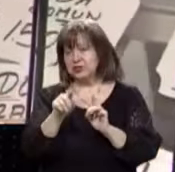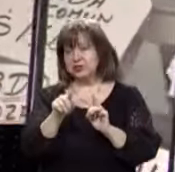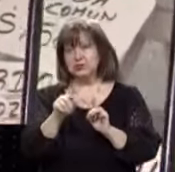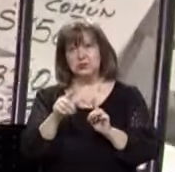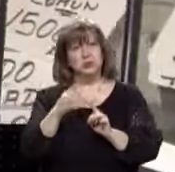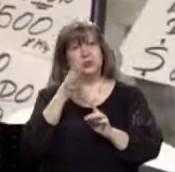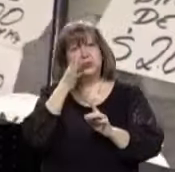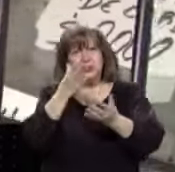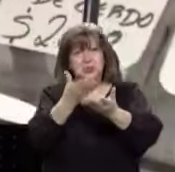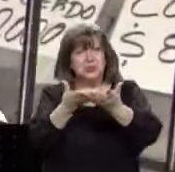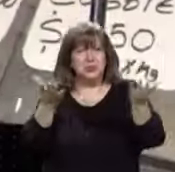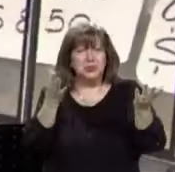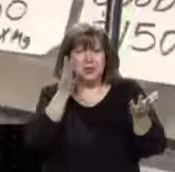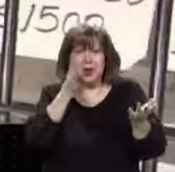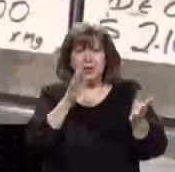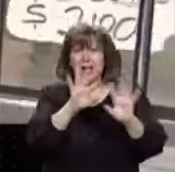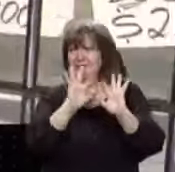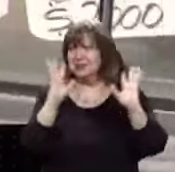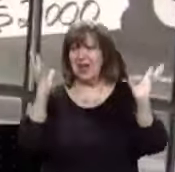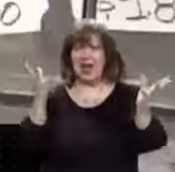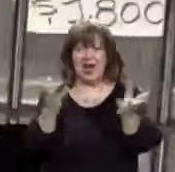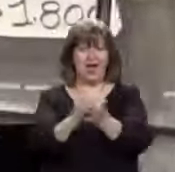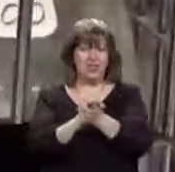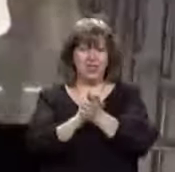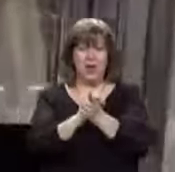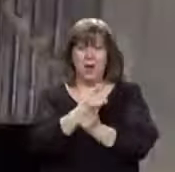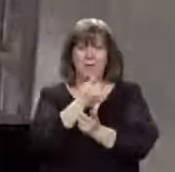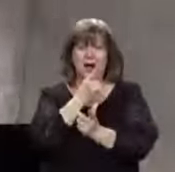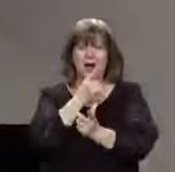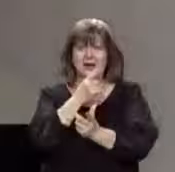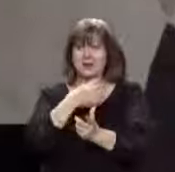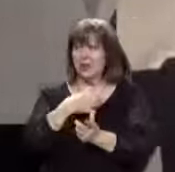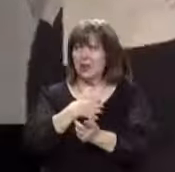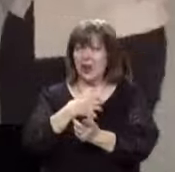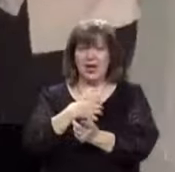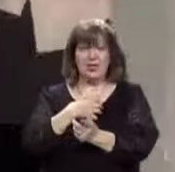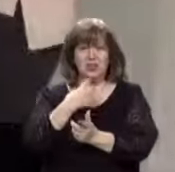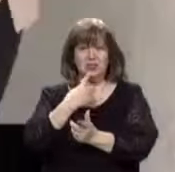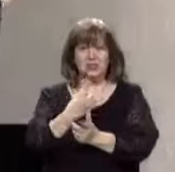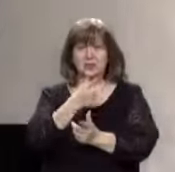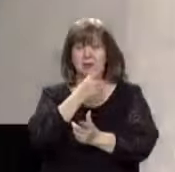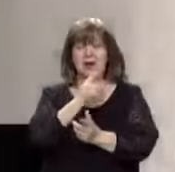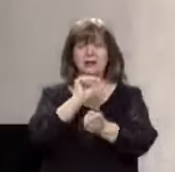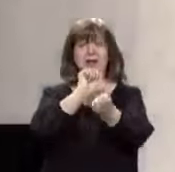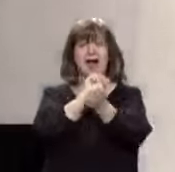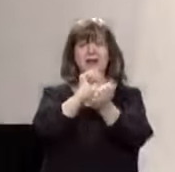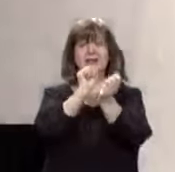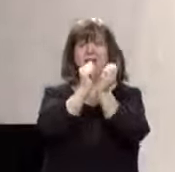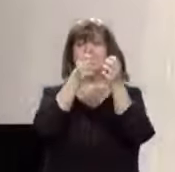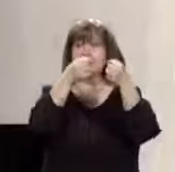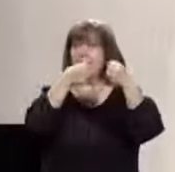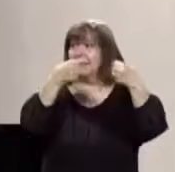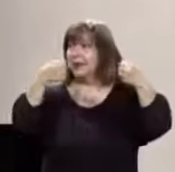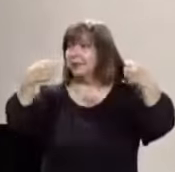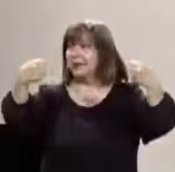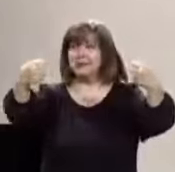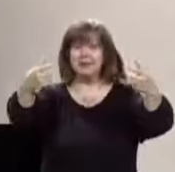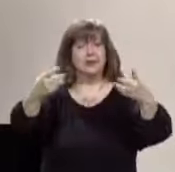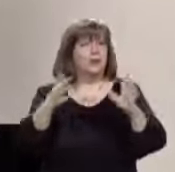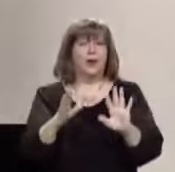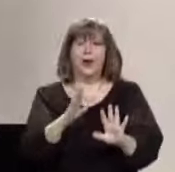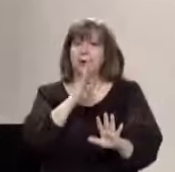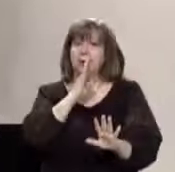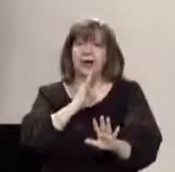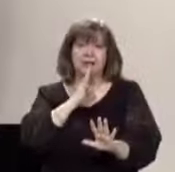extremo. El extremo, porque el mismo dueño dice, parece una cárcel, pero tuve que hacer esto porque estábamos cansados. Primero pasó el tema de los saqueos, pero